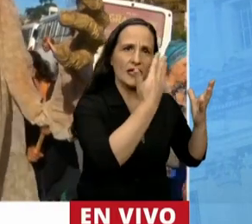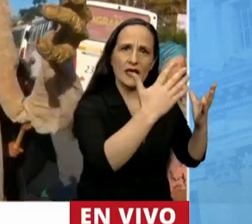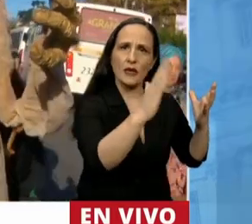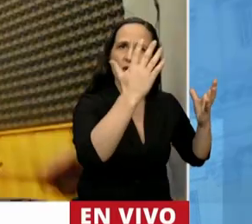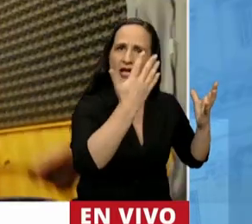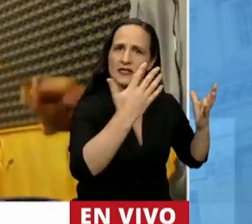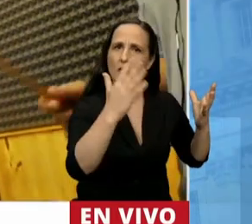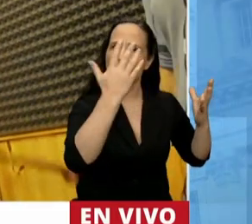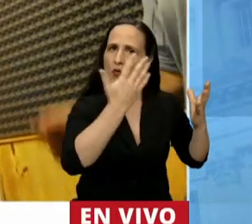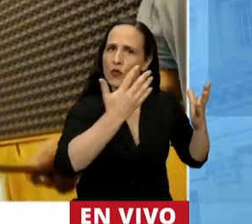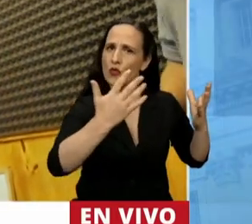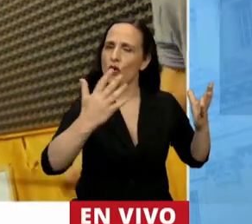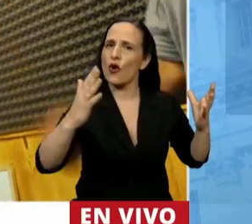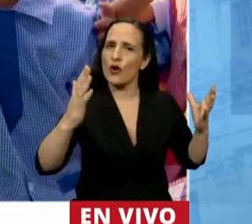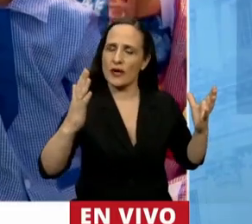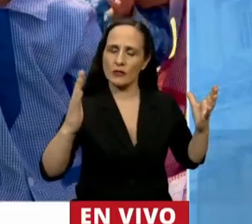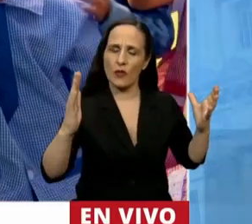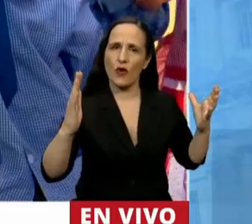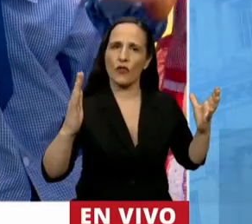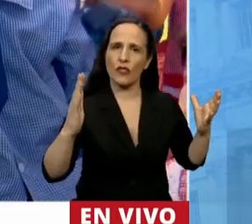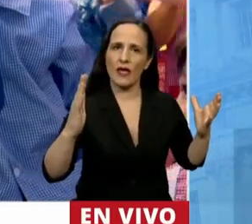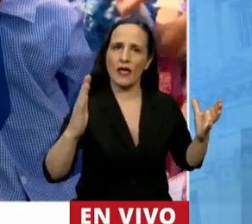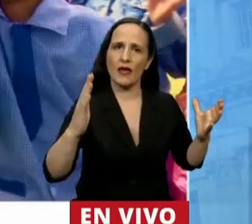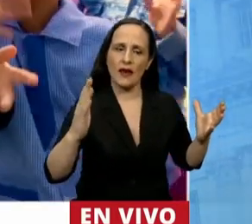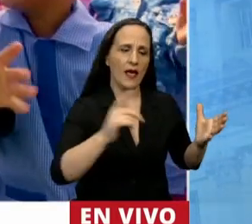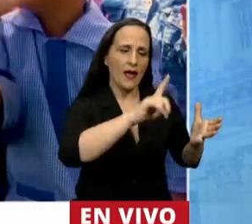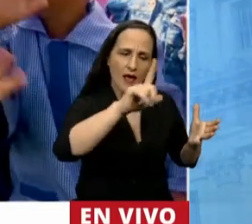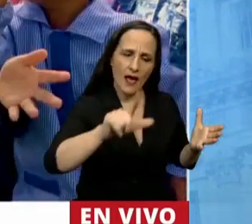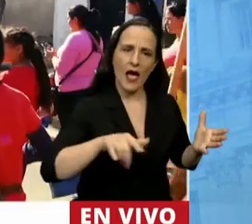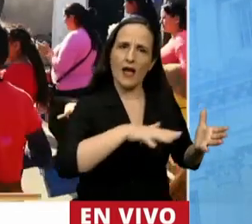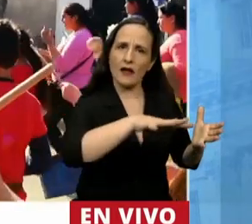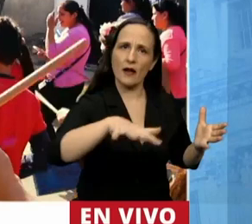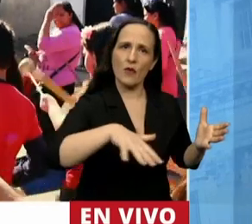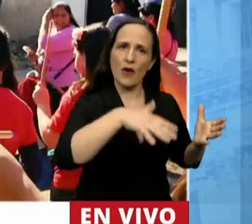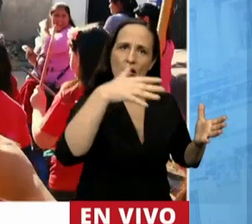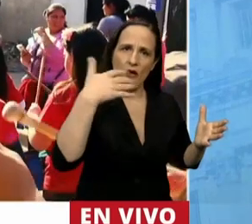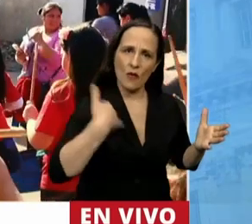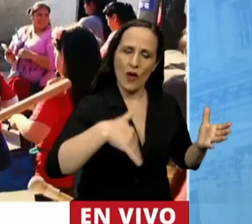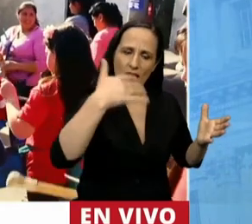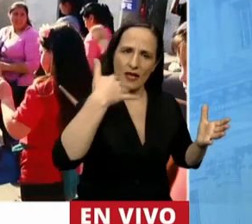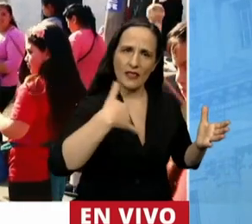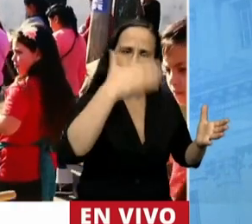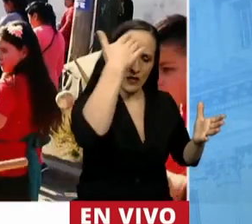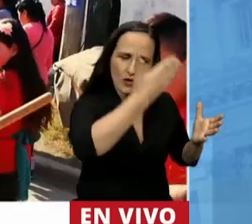y los libres del mundo responde para la